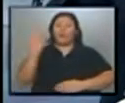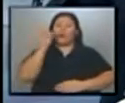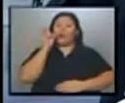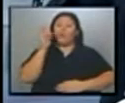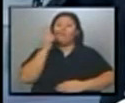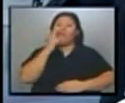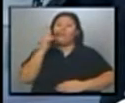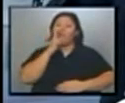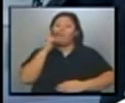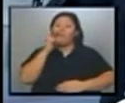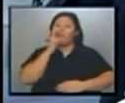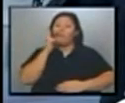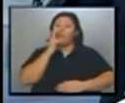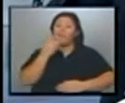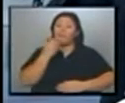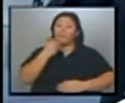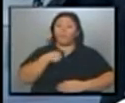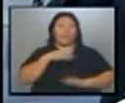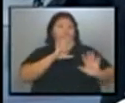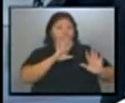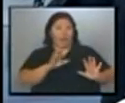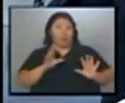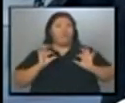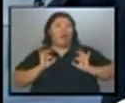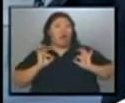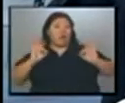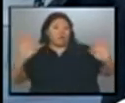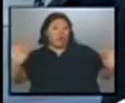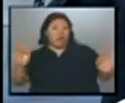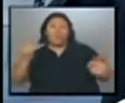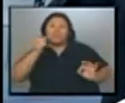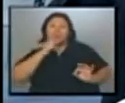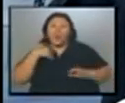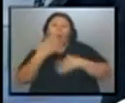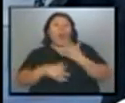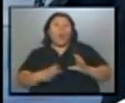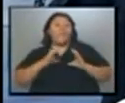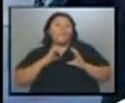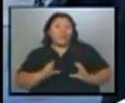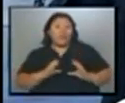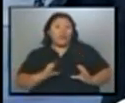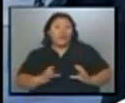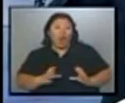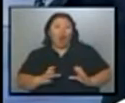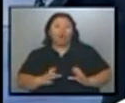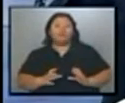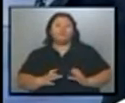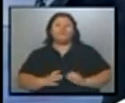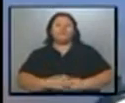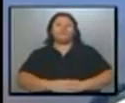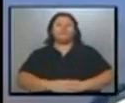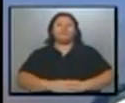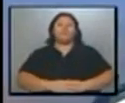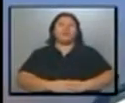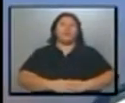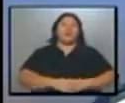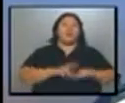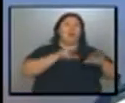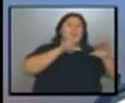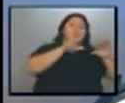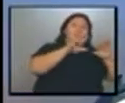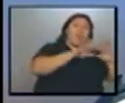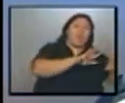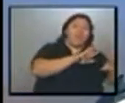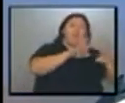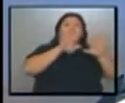¿eh? Está de vacaciones. ¿Sabés la cantidad de jugadores que fuman en vacaciones? Muchísimo. Bueno, no está bueno. Que se cuidan mucho durante 9-10 meses de temporada y en